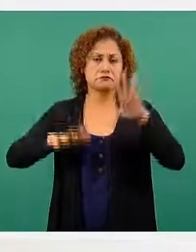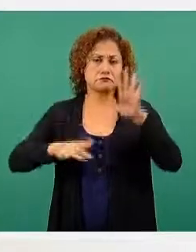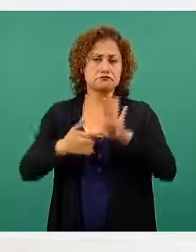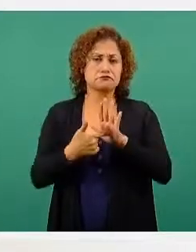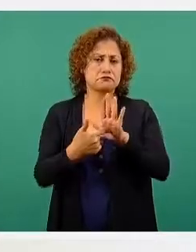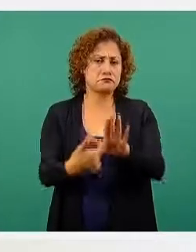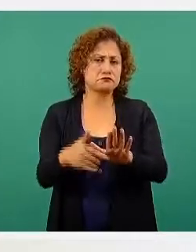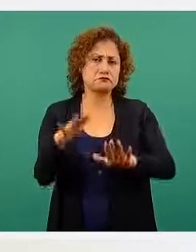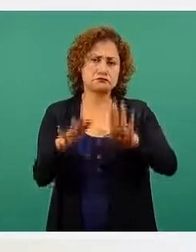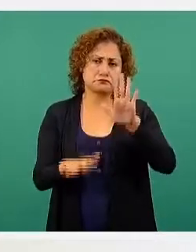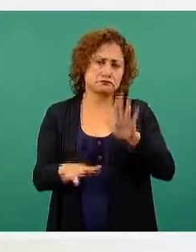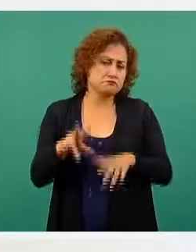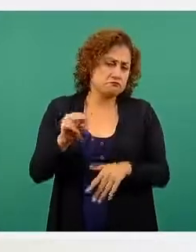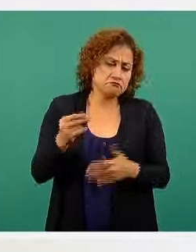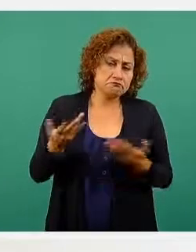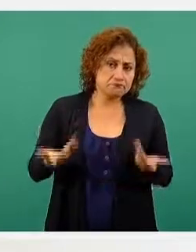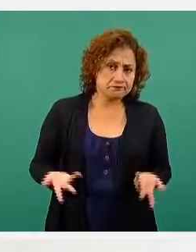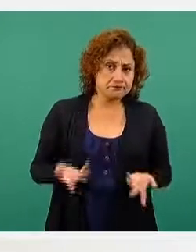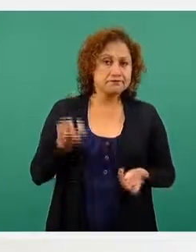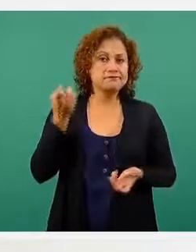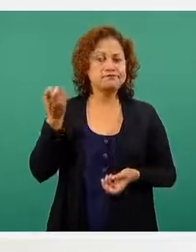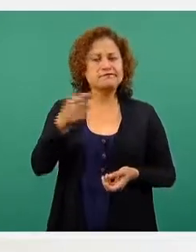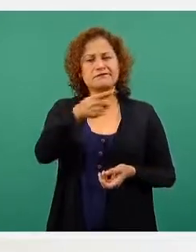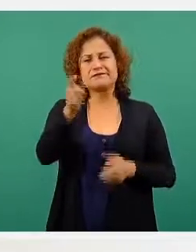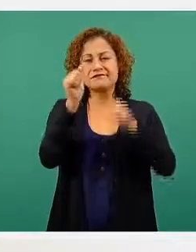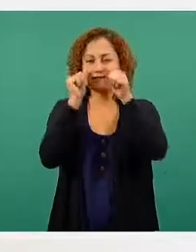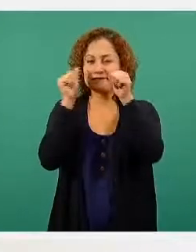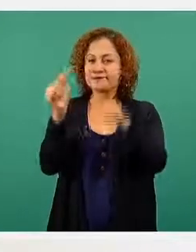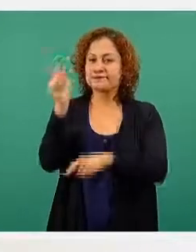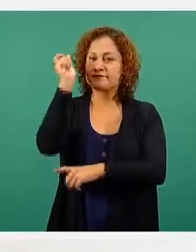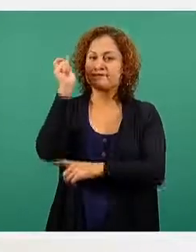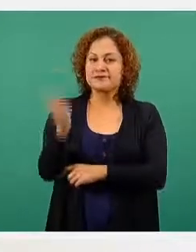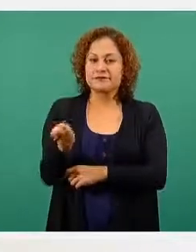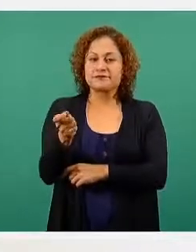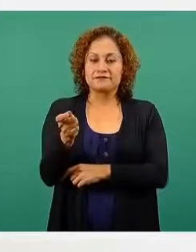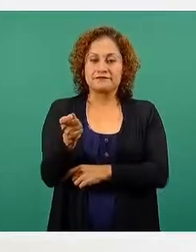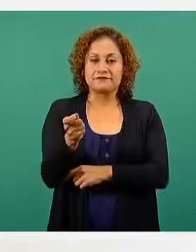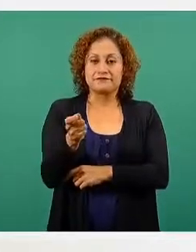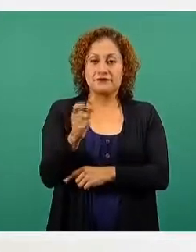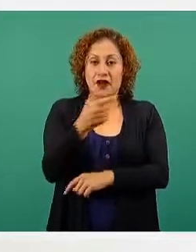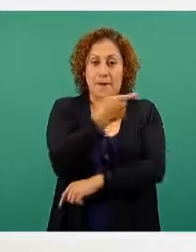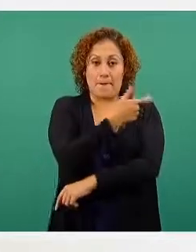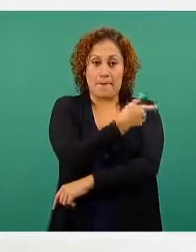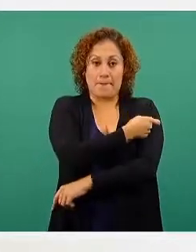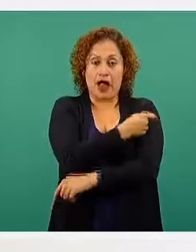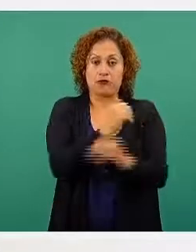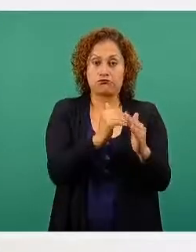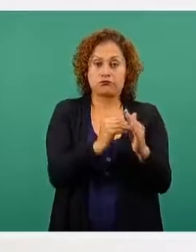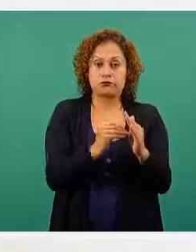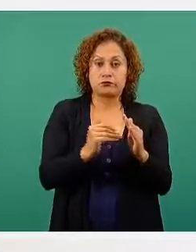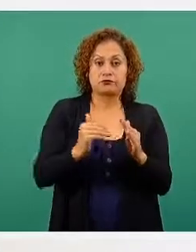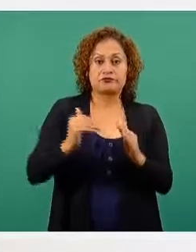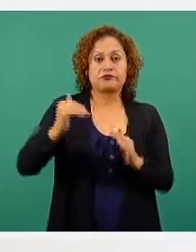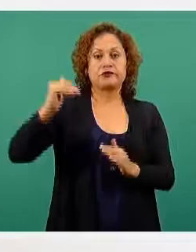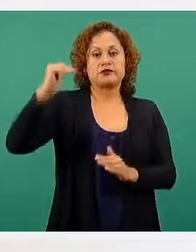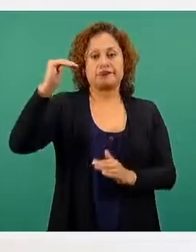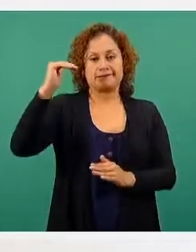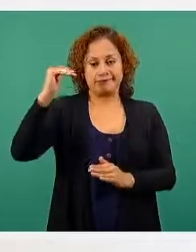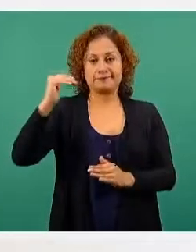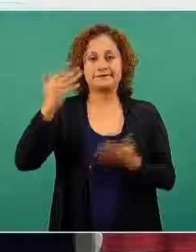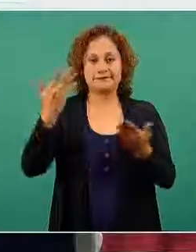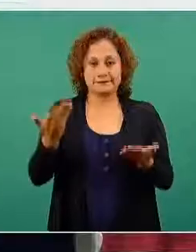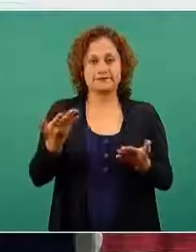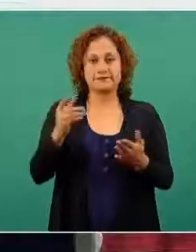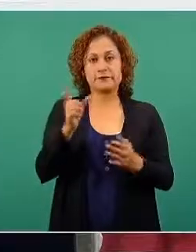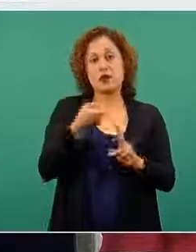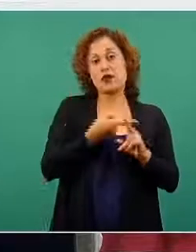hemos retomado para recordarles qué significa, básicamente es la velocidad a la que se vacuna. En este periodo inicial fue una